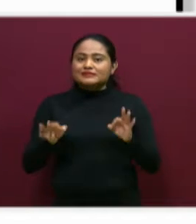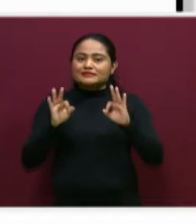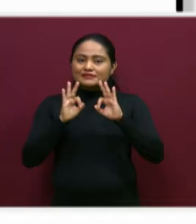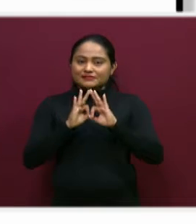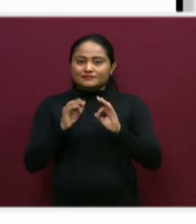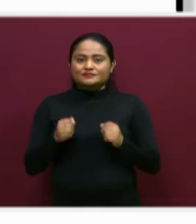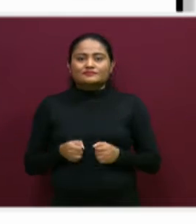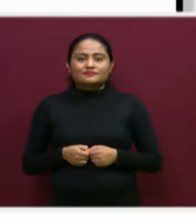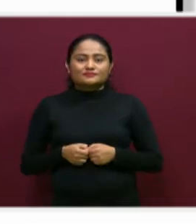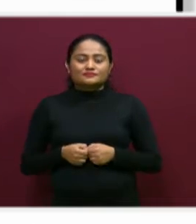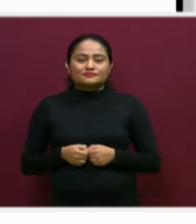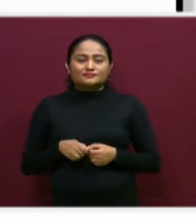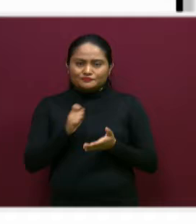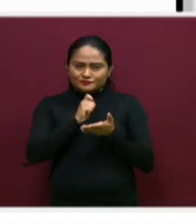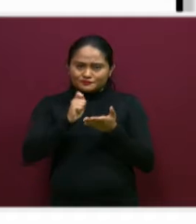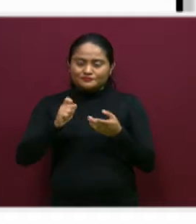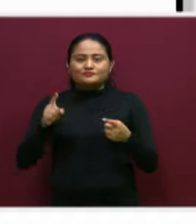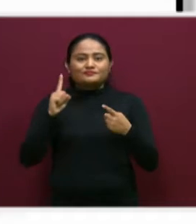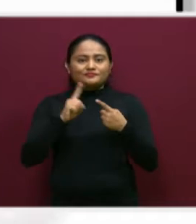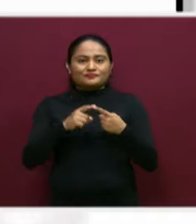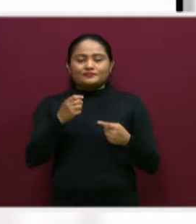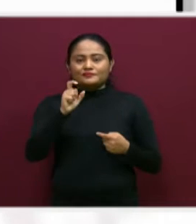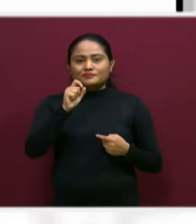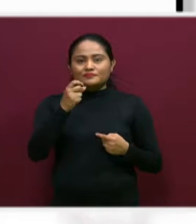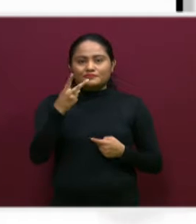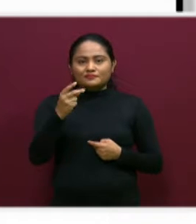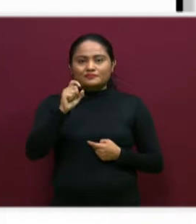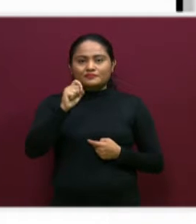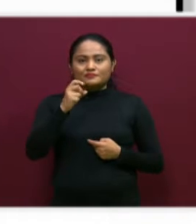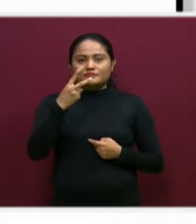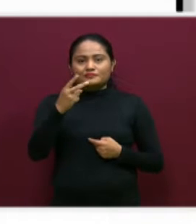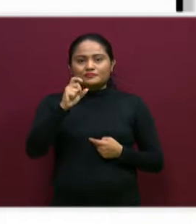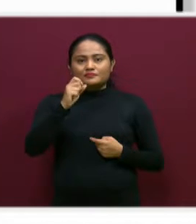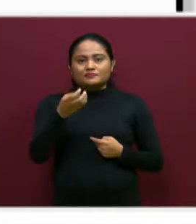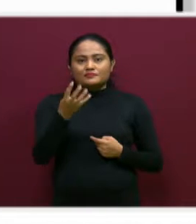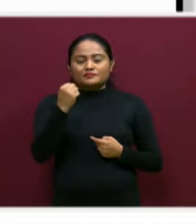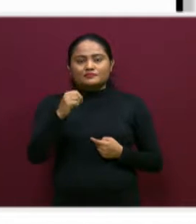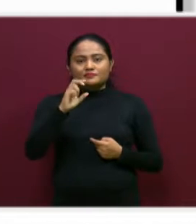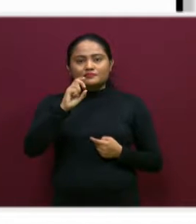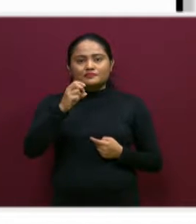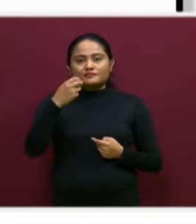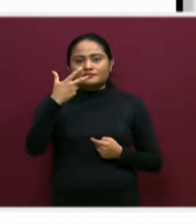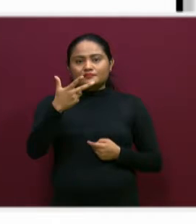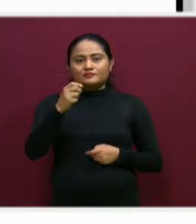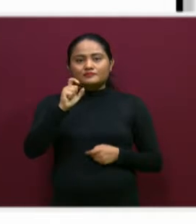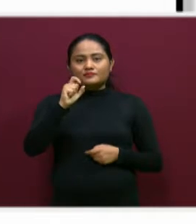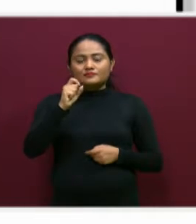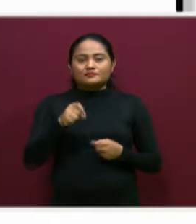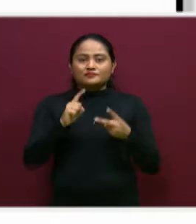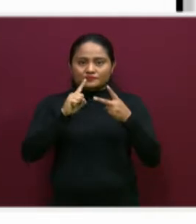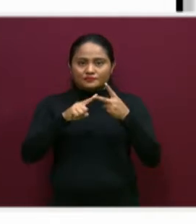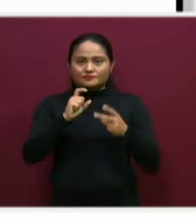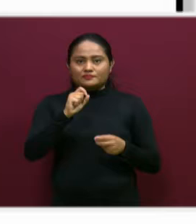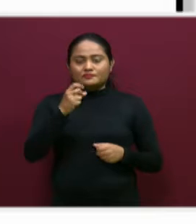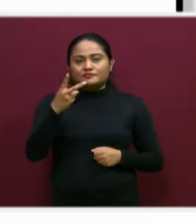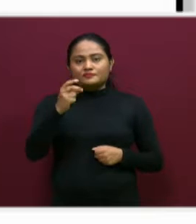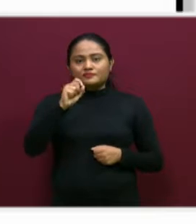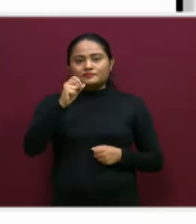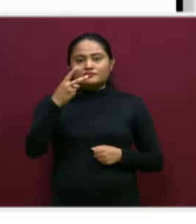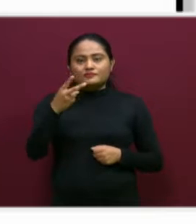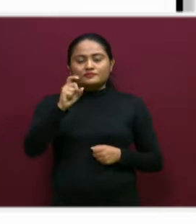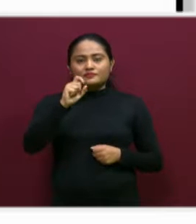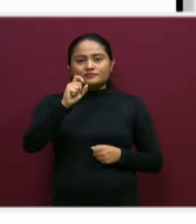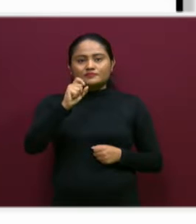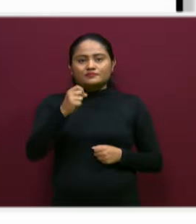estos teléfonos a la mano 22 22 29 38 20 y 22 22 29 38